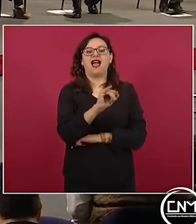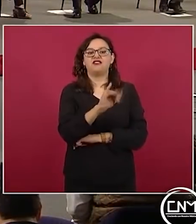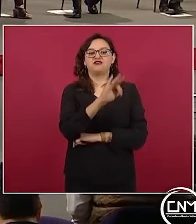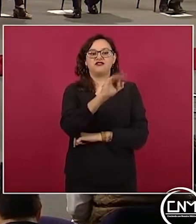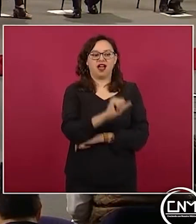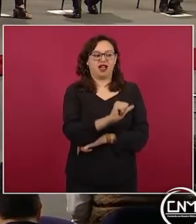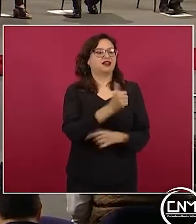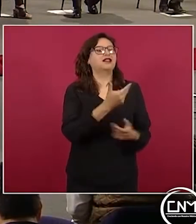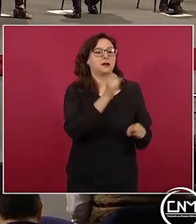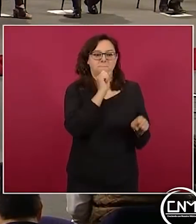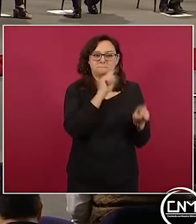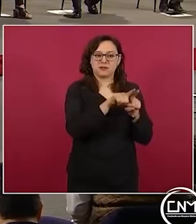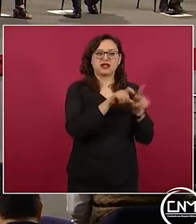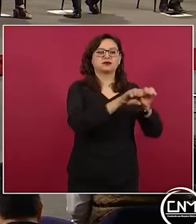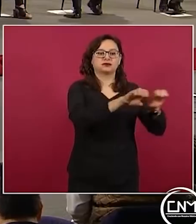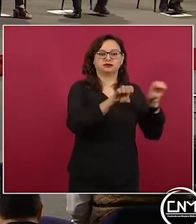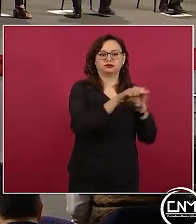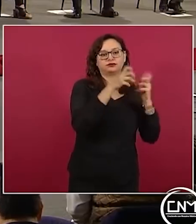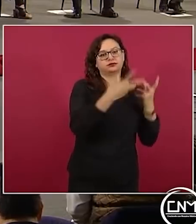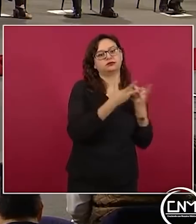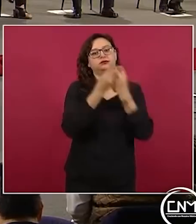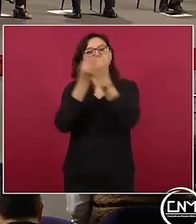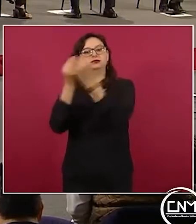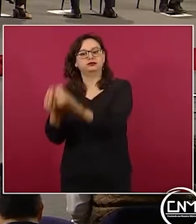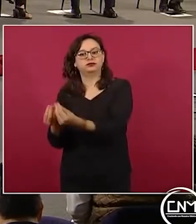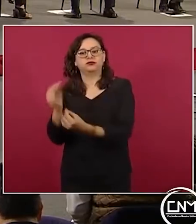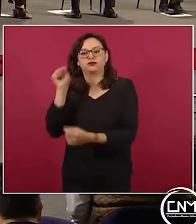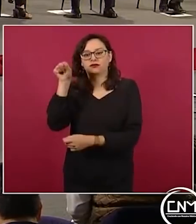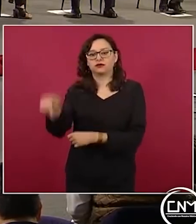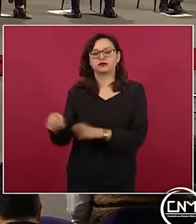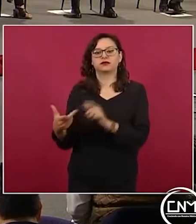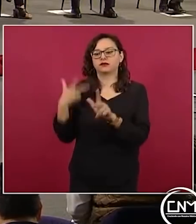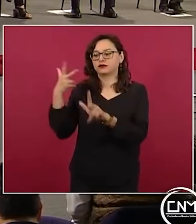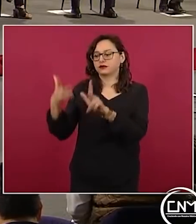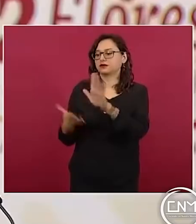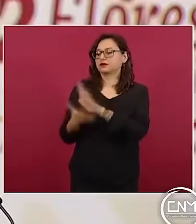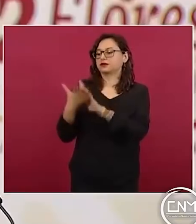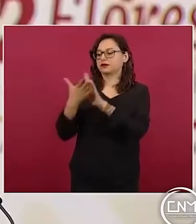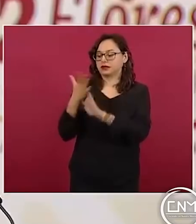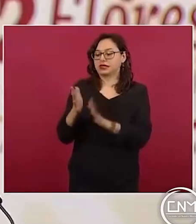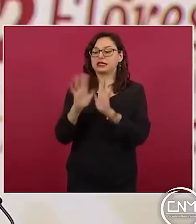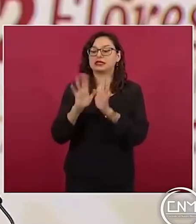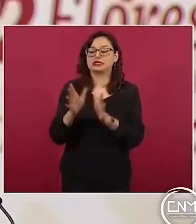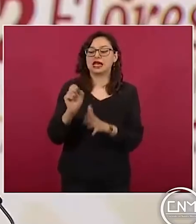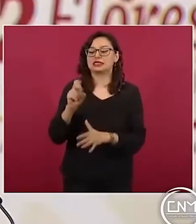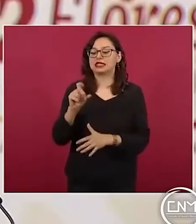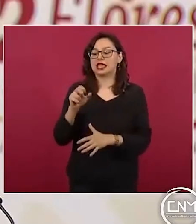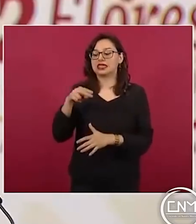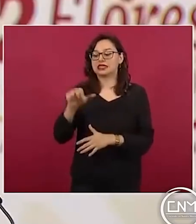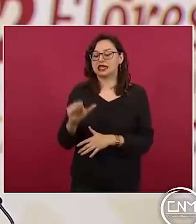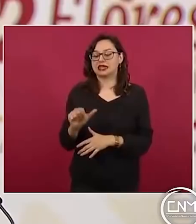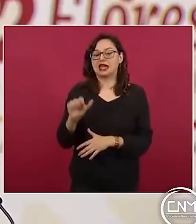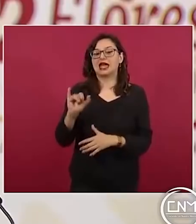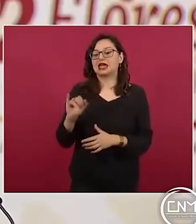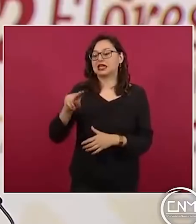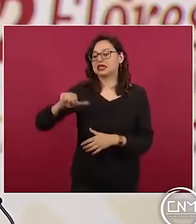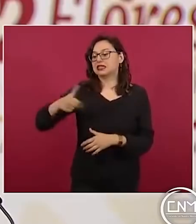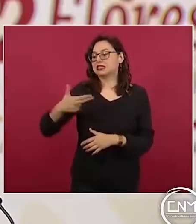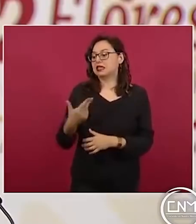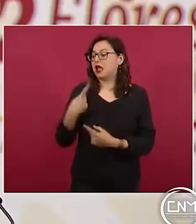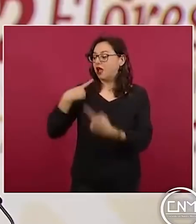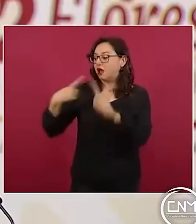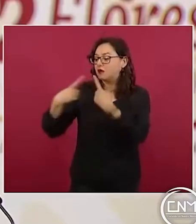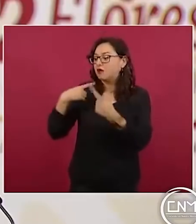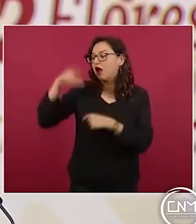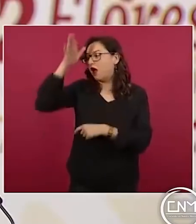Ya estamos tomando acciones. Estamos suscribiendo los convenios de colaboración Sedena y Ná para transferir recursos para que ellos puedan realizar